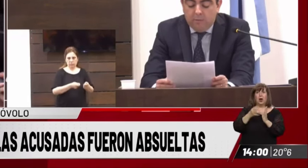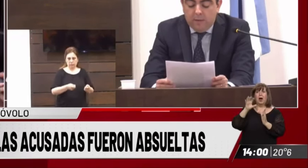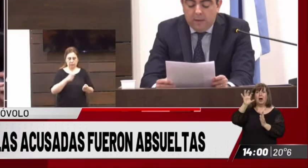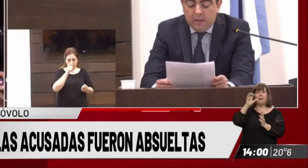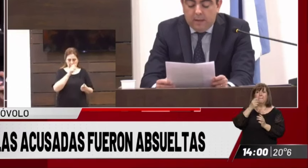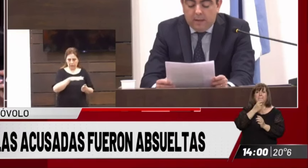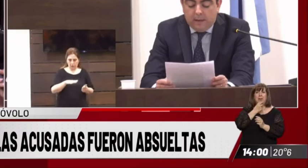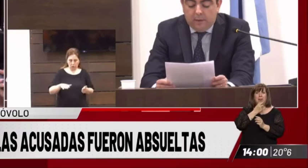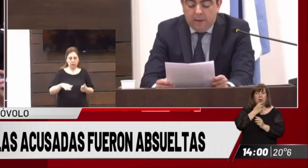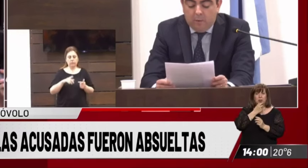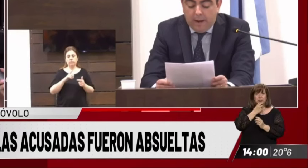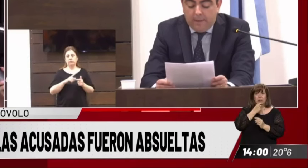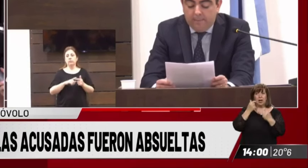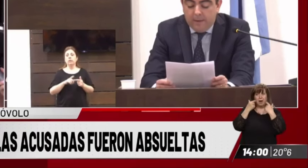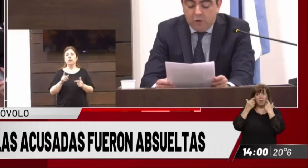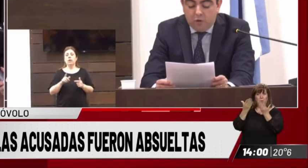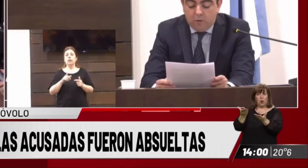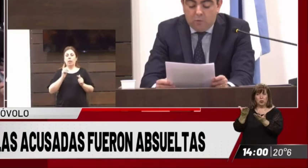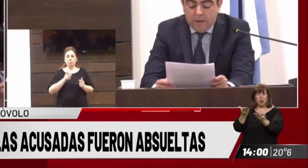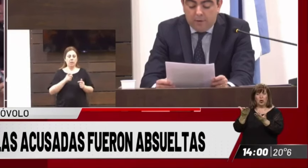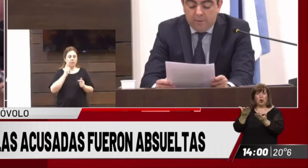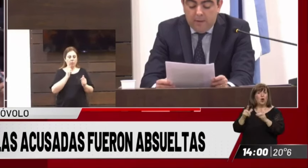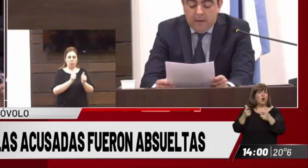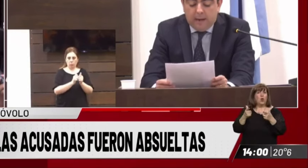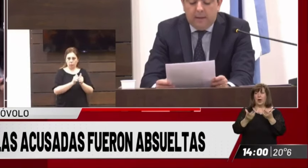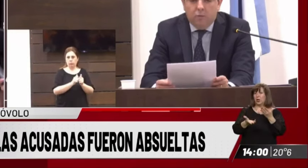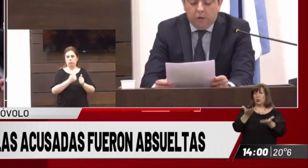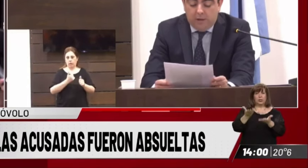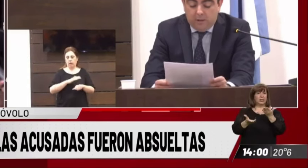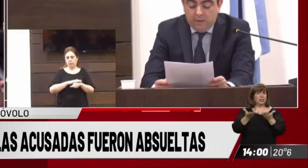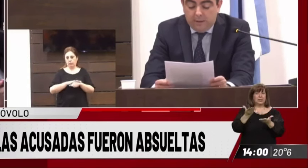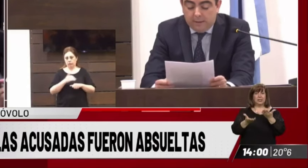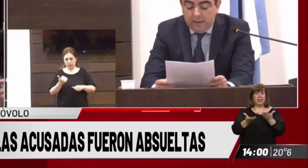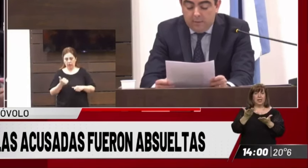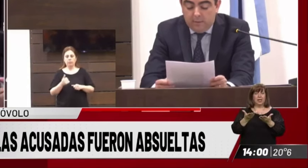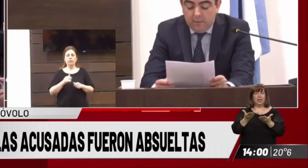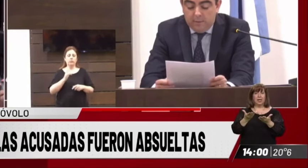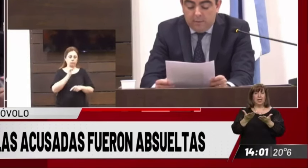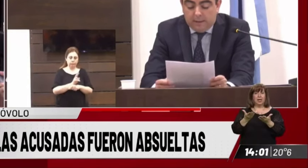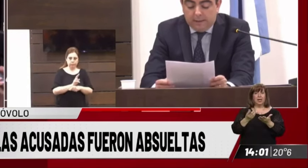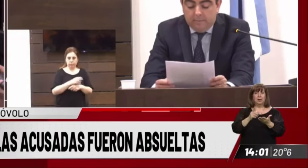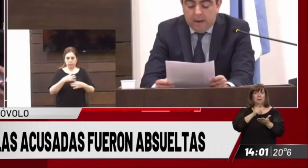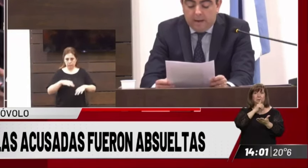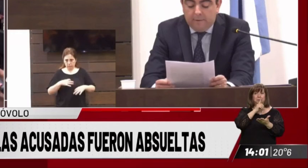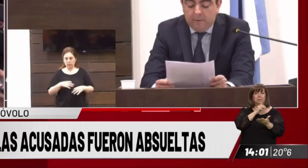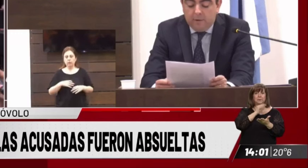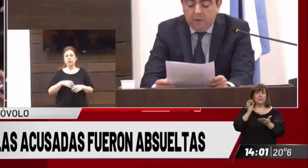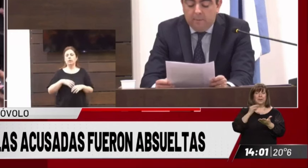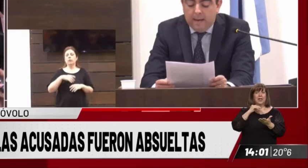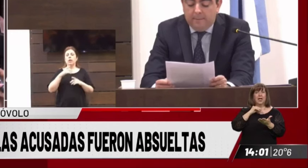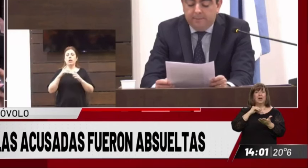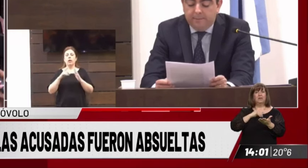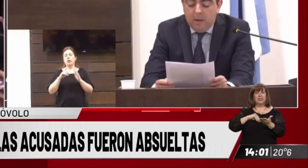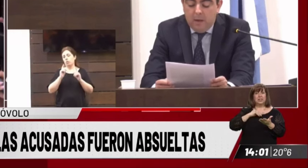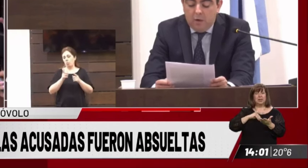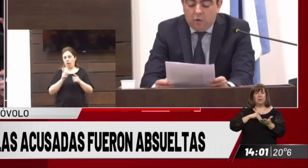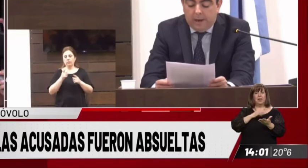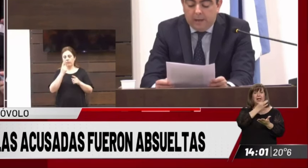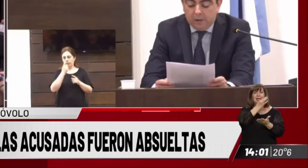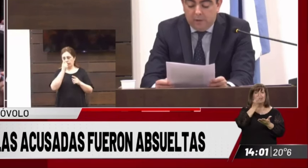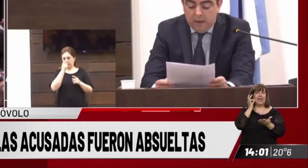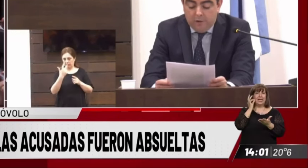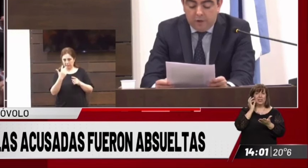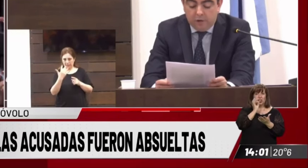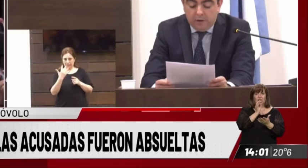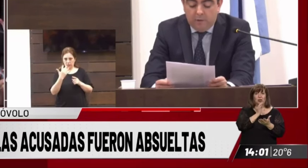completa. Le mostró que no existe la justicia. Mandó al silencio a futuras víctimas, porque